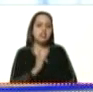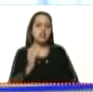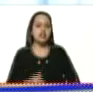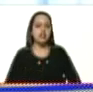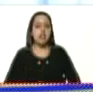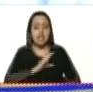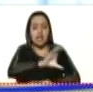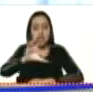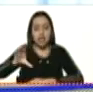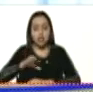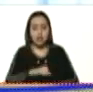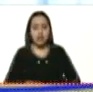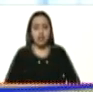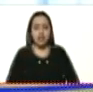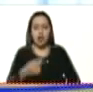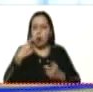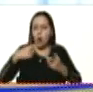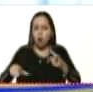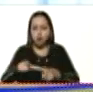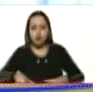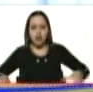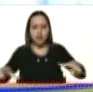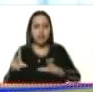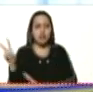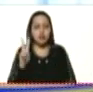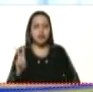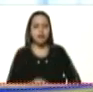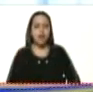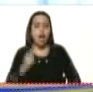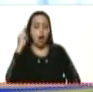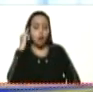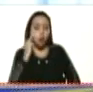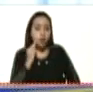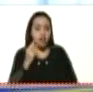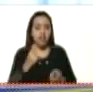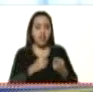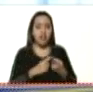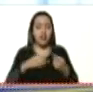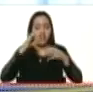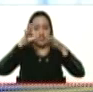provincias de Venezuela. A Bolívar, López Méndez y Bello